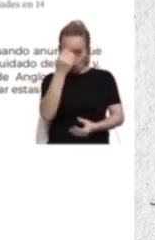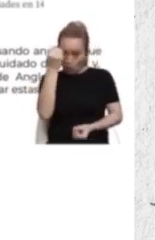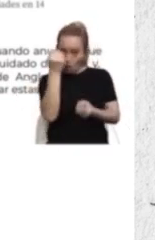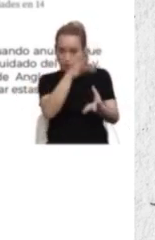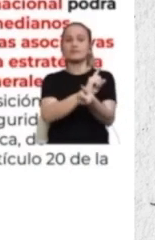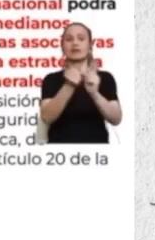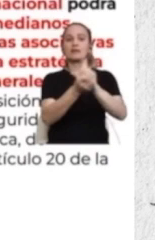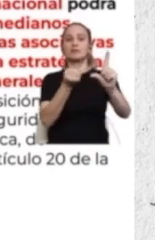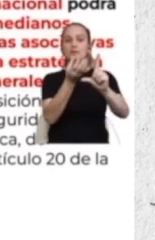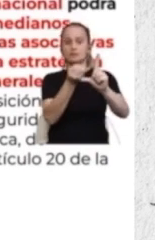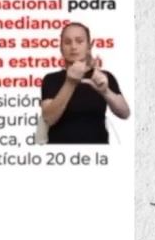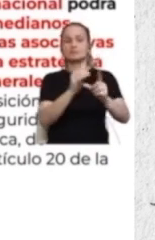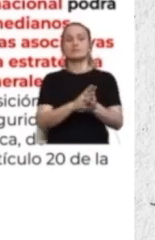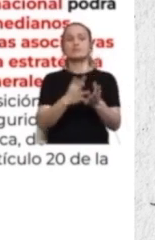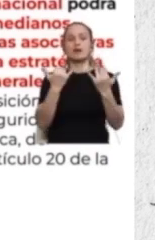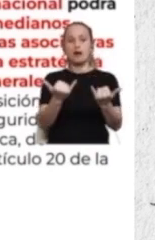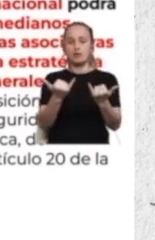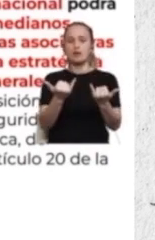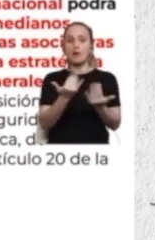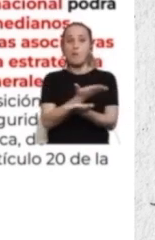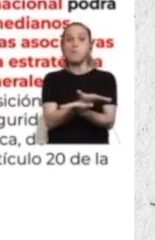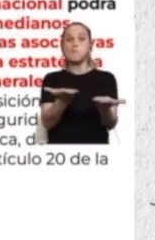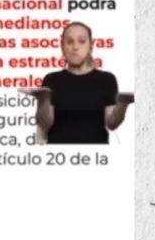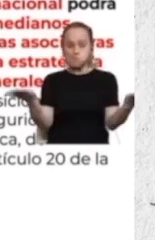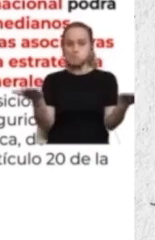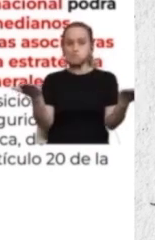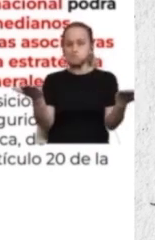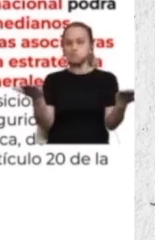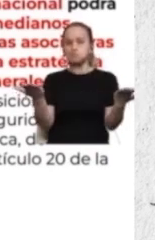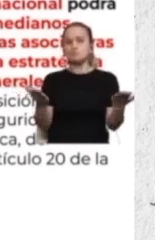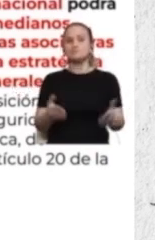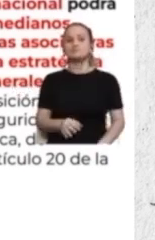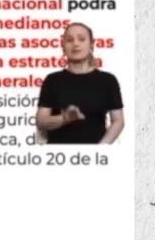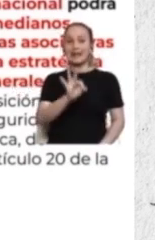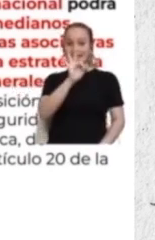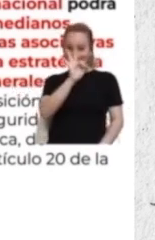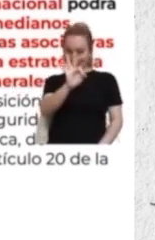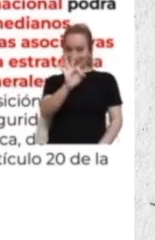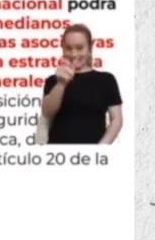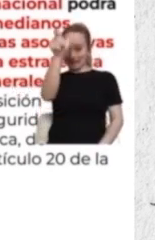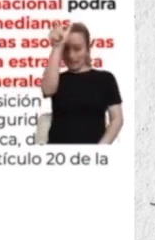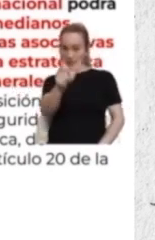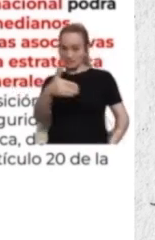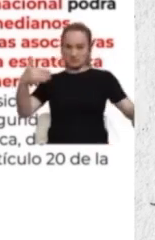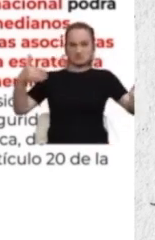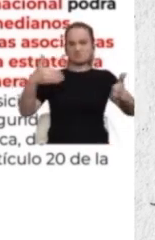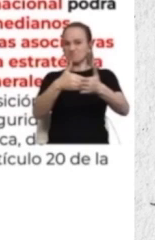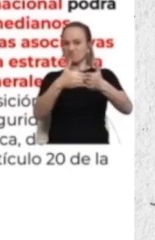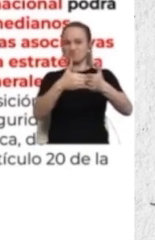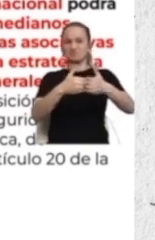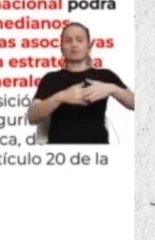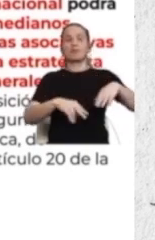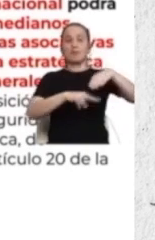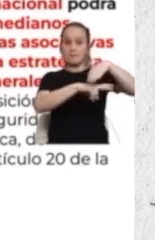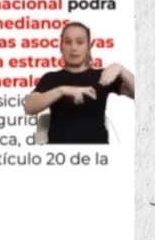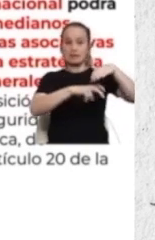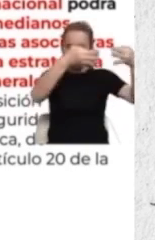¡No! Aquí entonces lo que vemos es una intención de 3 antimineros o 3 personas que no les gusta la minería